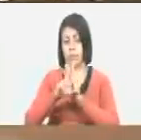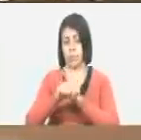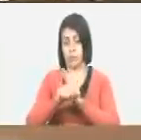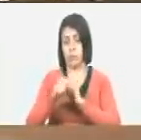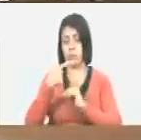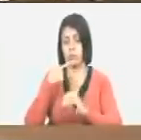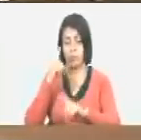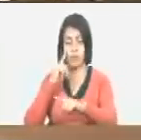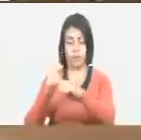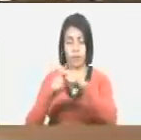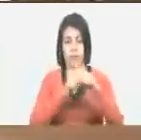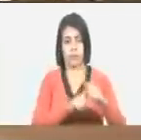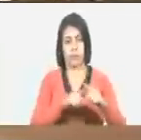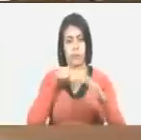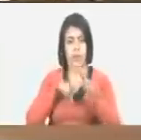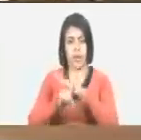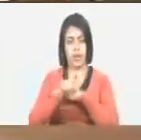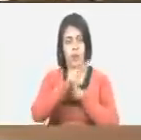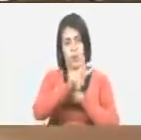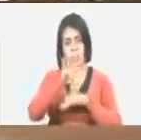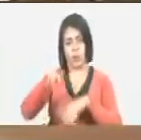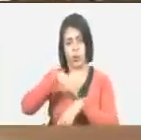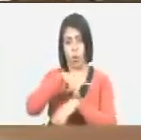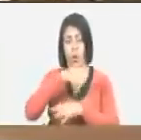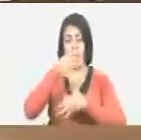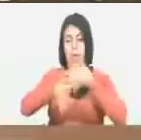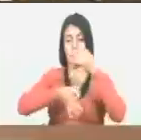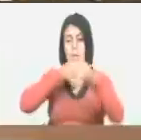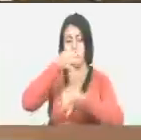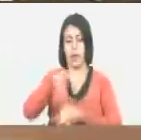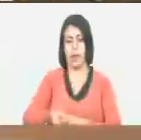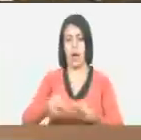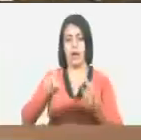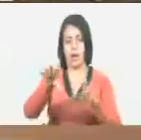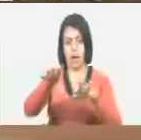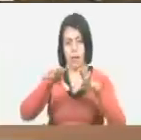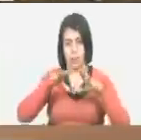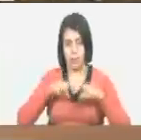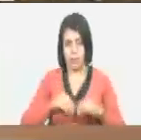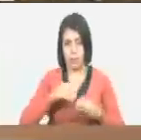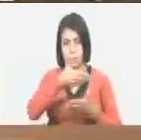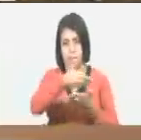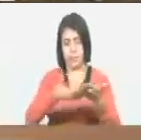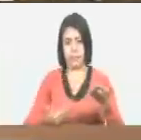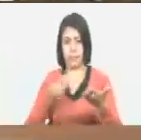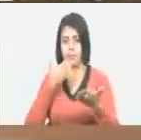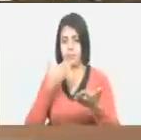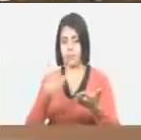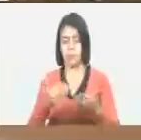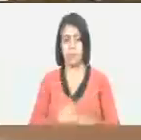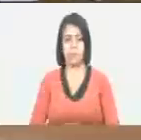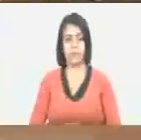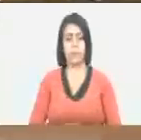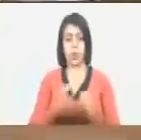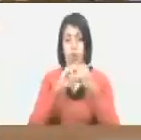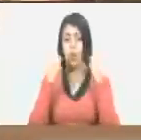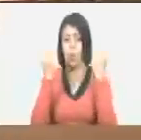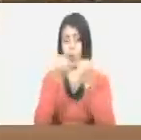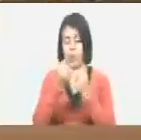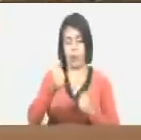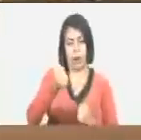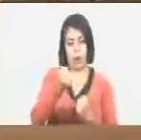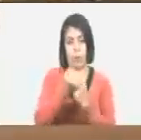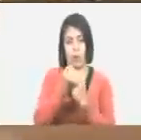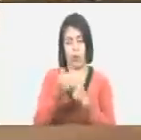deberá pronunciarse dentro de las 24 horas siguientes a la recepción de la solicitud. El órgano auxiliar